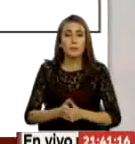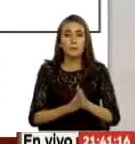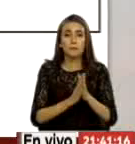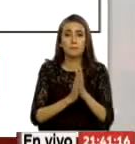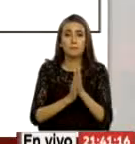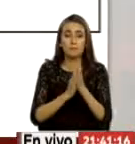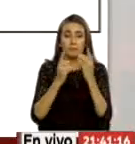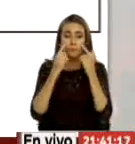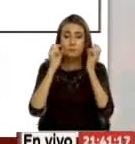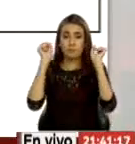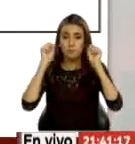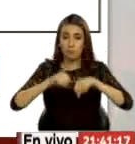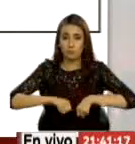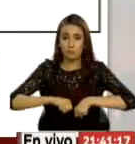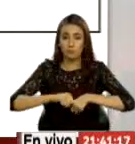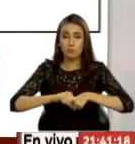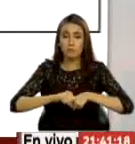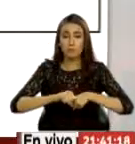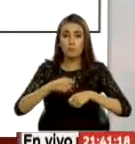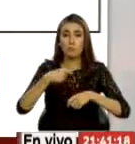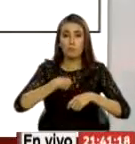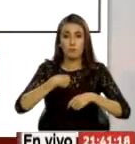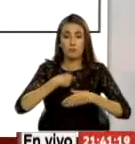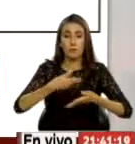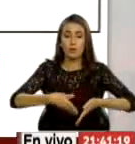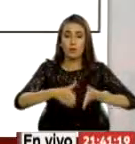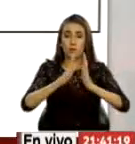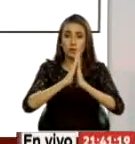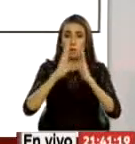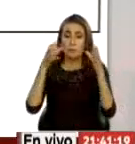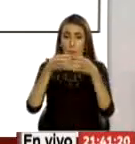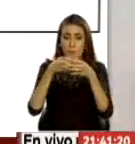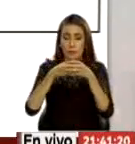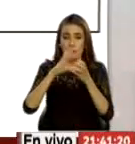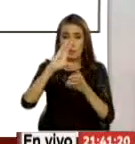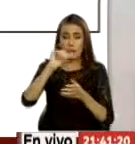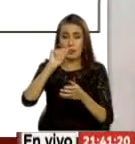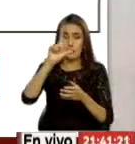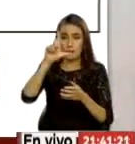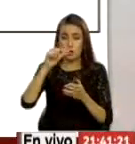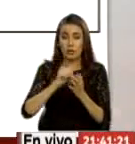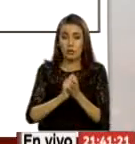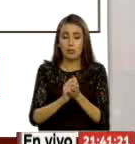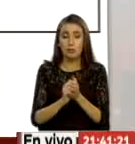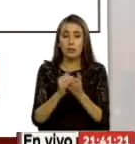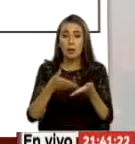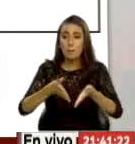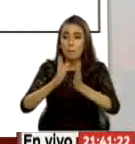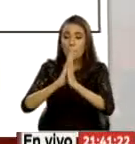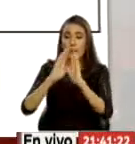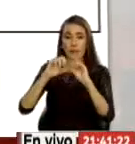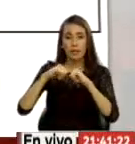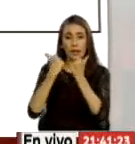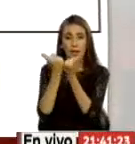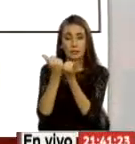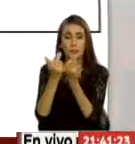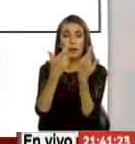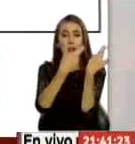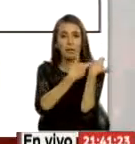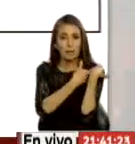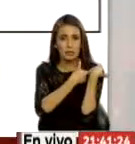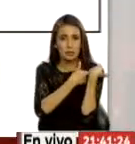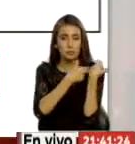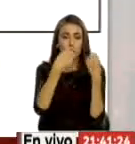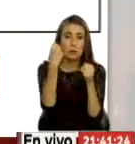creo que la posición, yo estoy pidiendo al CAL que de alguna manera, en forma responsable,